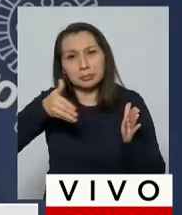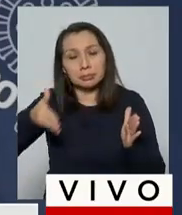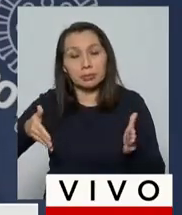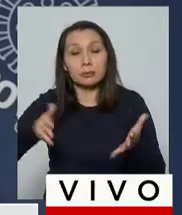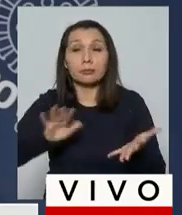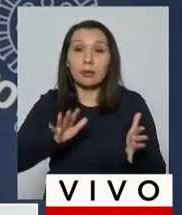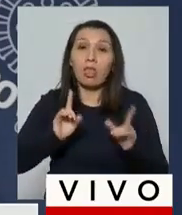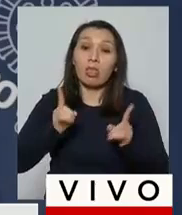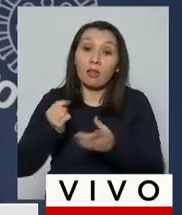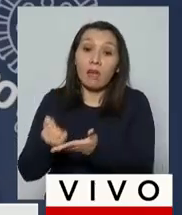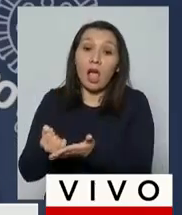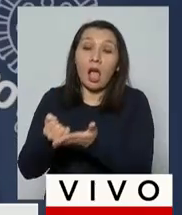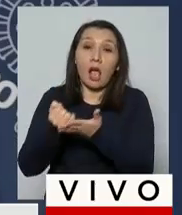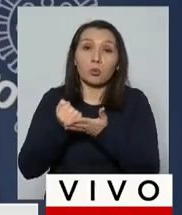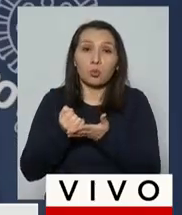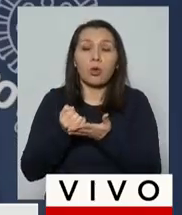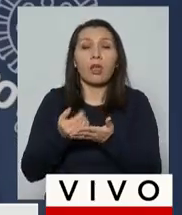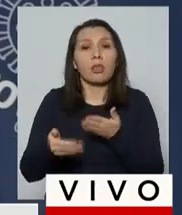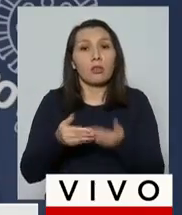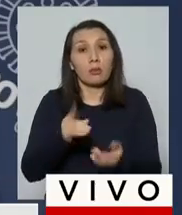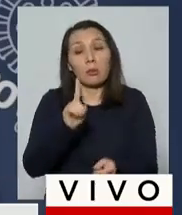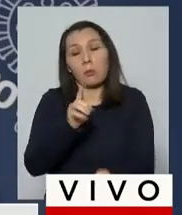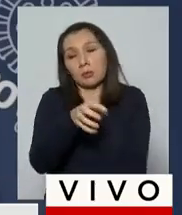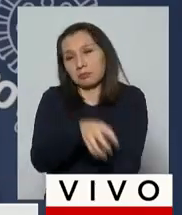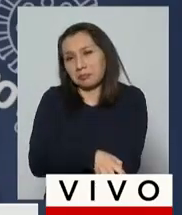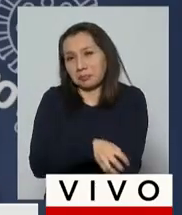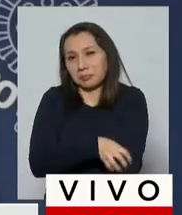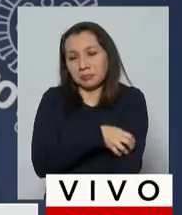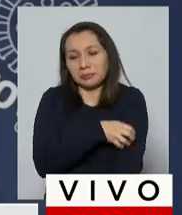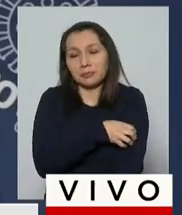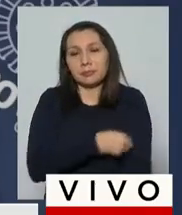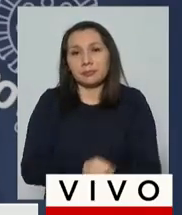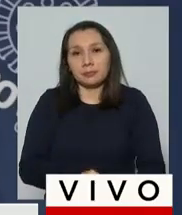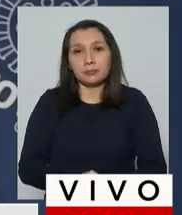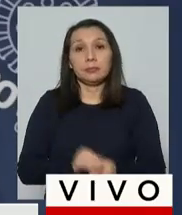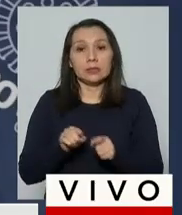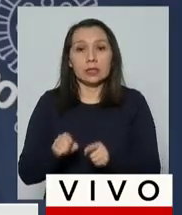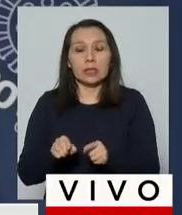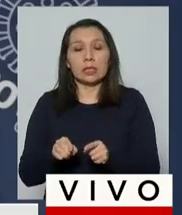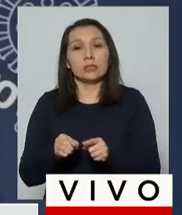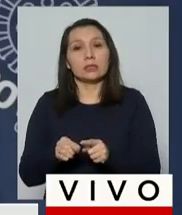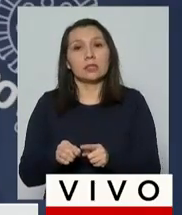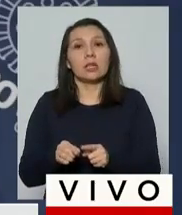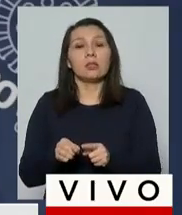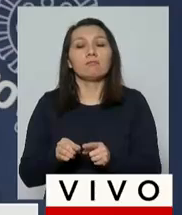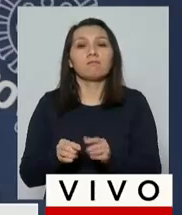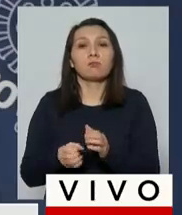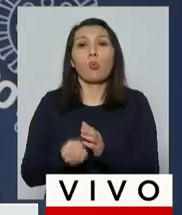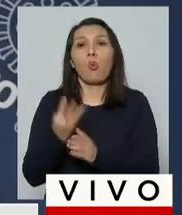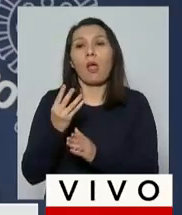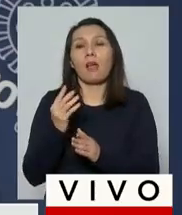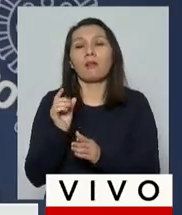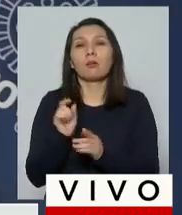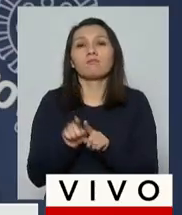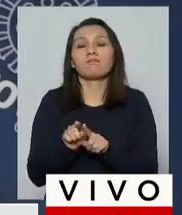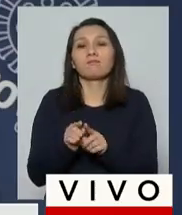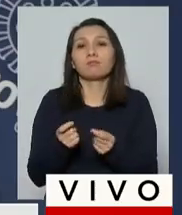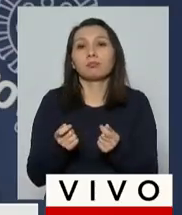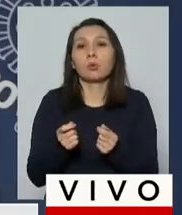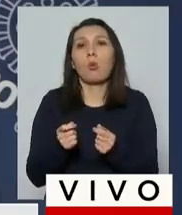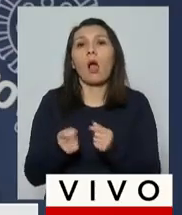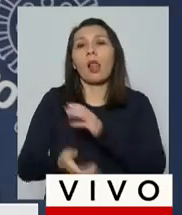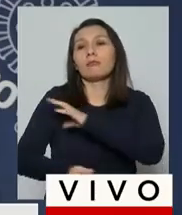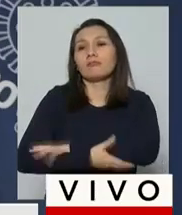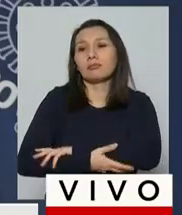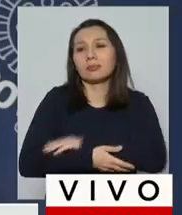tanto, ayudarse en la región correspondiente con este concepto de un